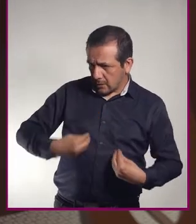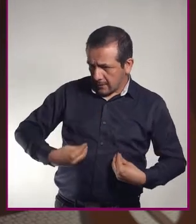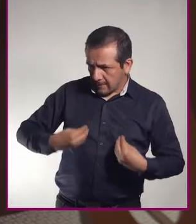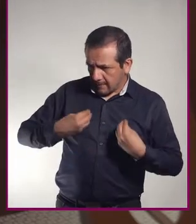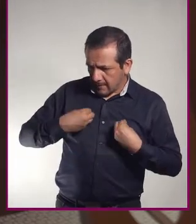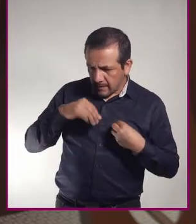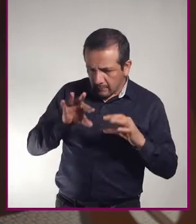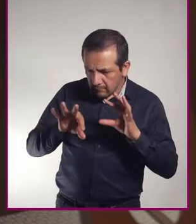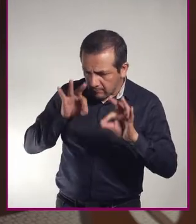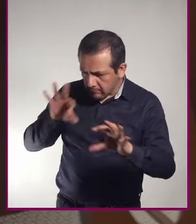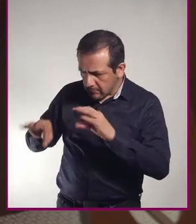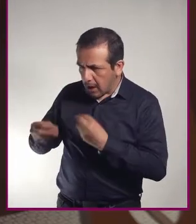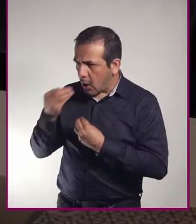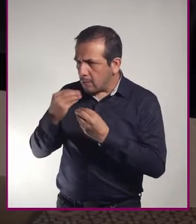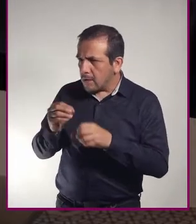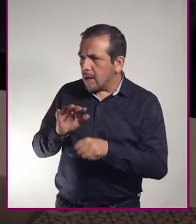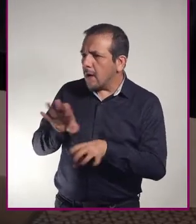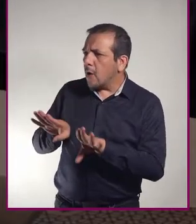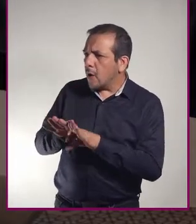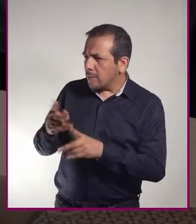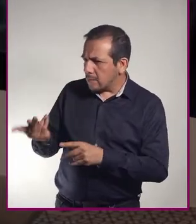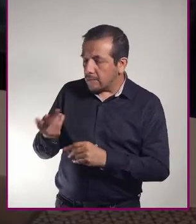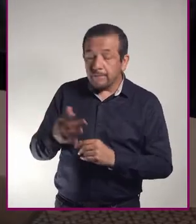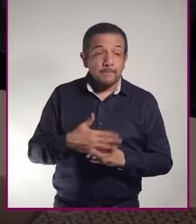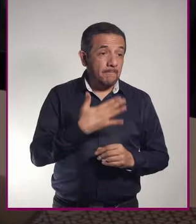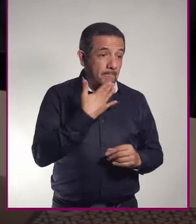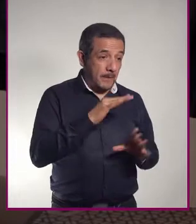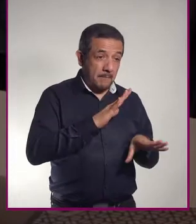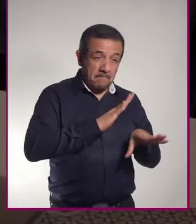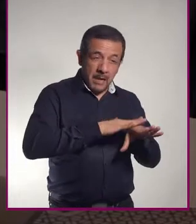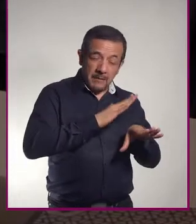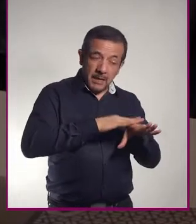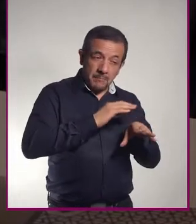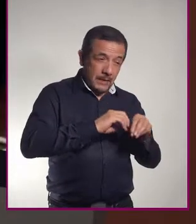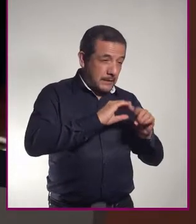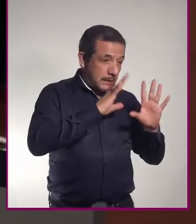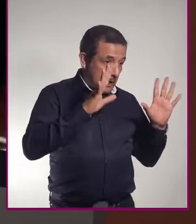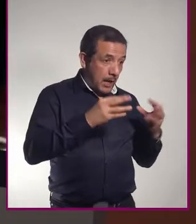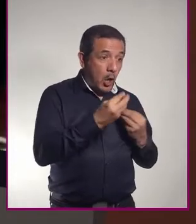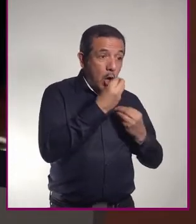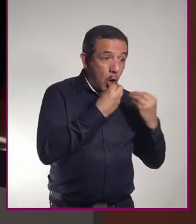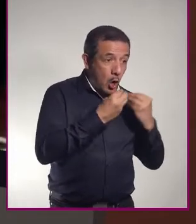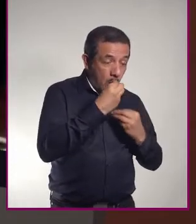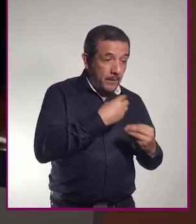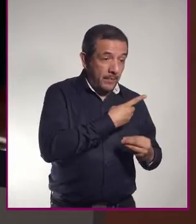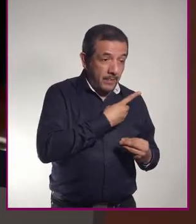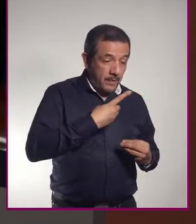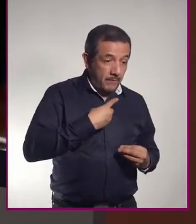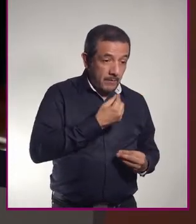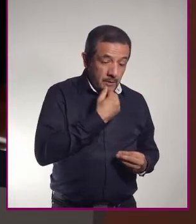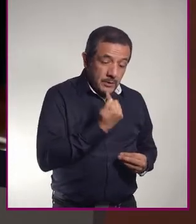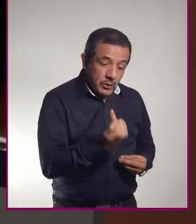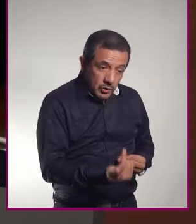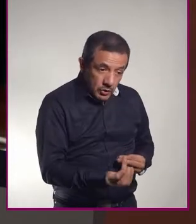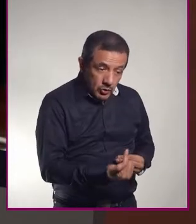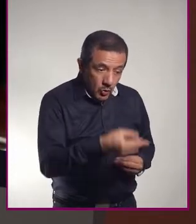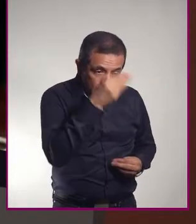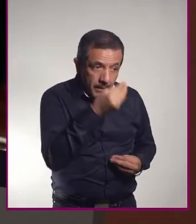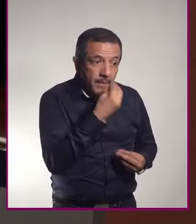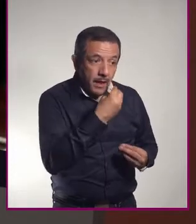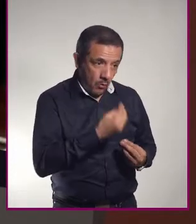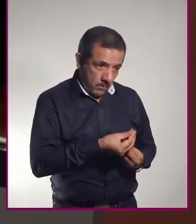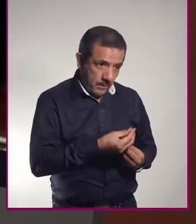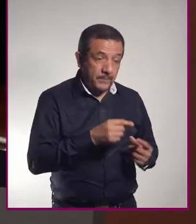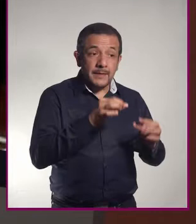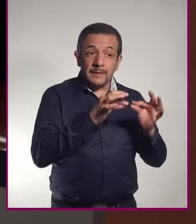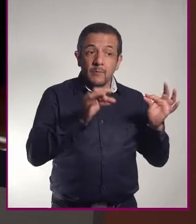nuestras elecciones alimenticias? Cada vez es más claro que la alimentación se debe de aprender desde los primeros años de vida y es uno de